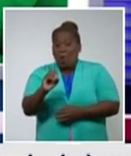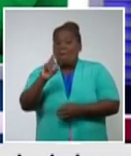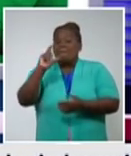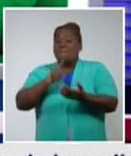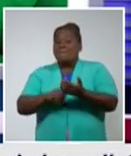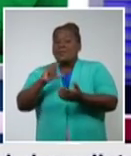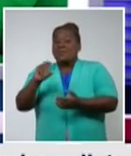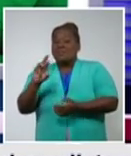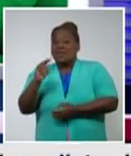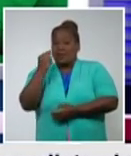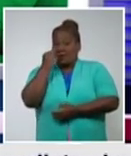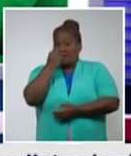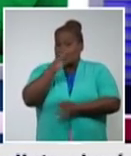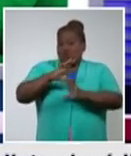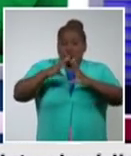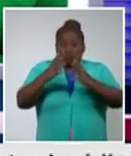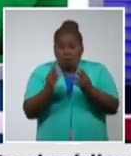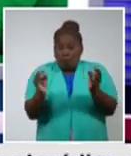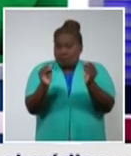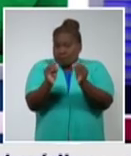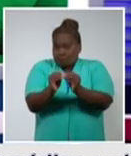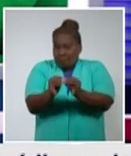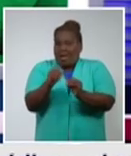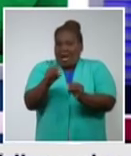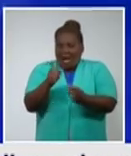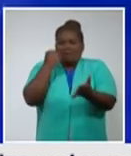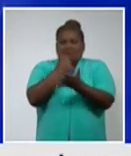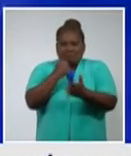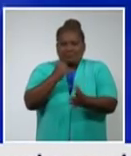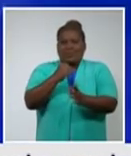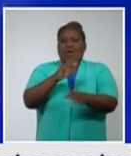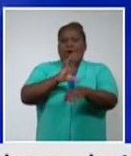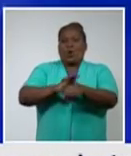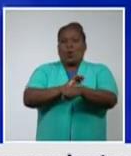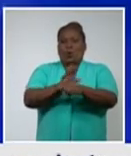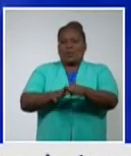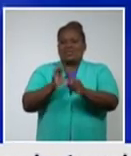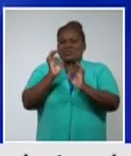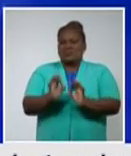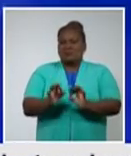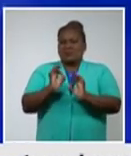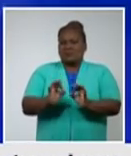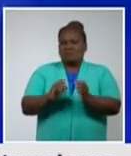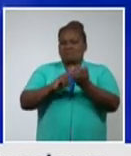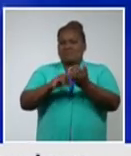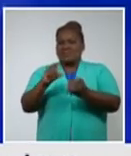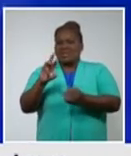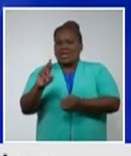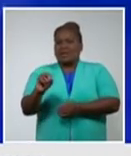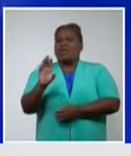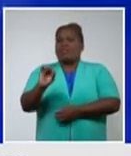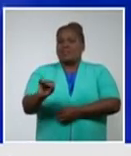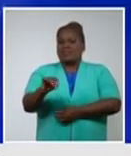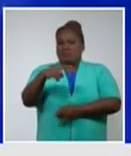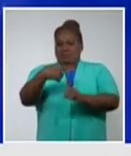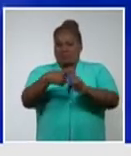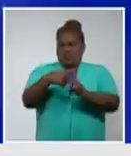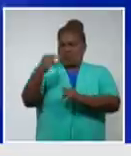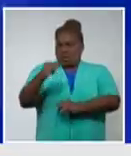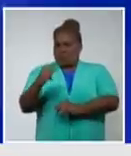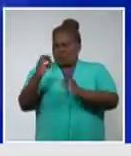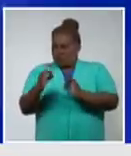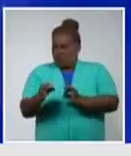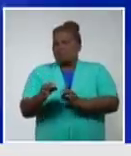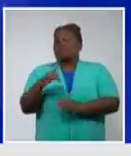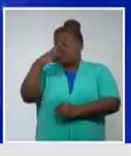de una persona que tenga COVID-19. ¿Siempre es el PCR el examen confirmatorio? Ese es el examen confirmatorio, no obstante,